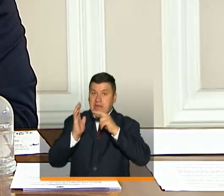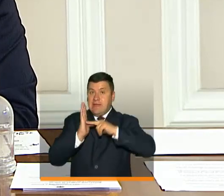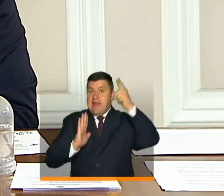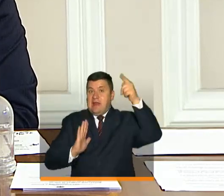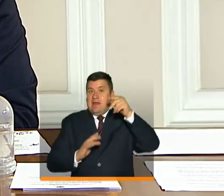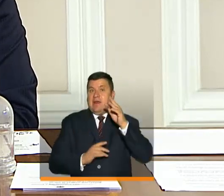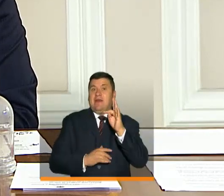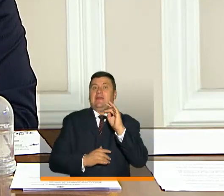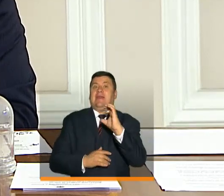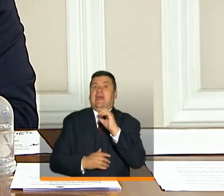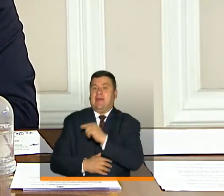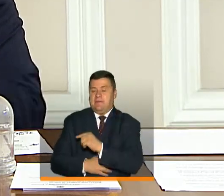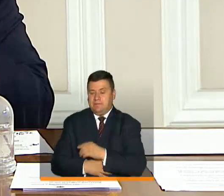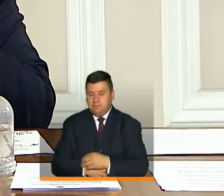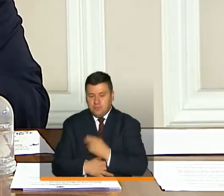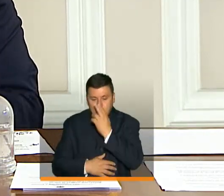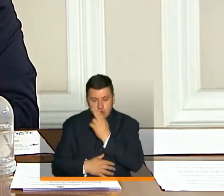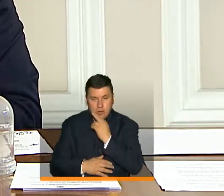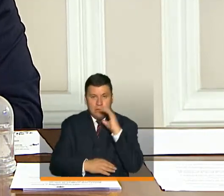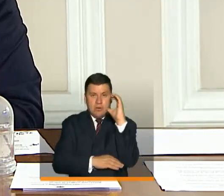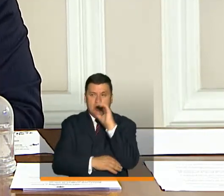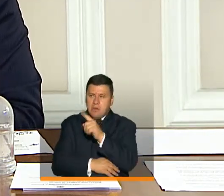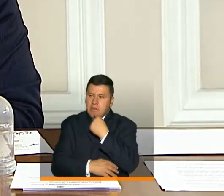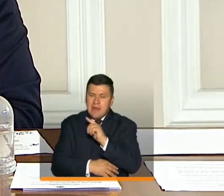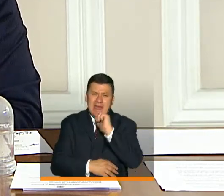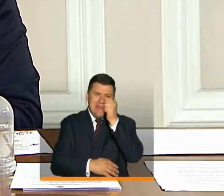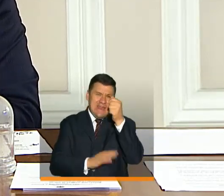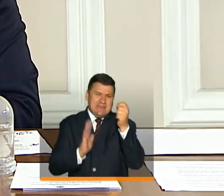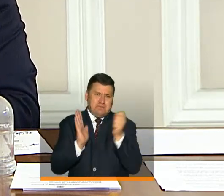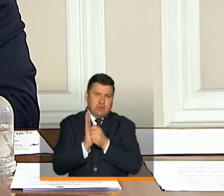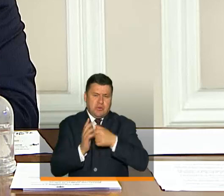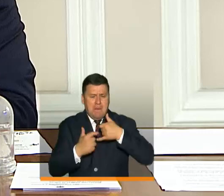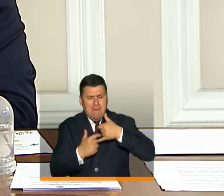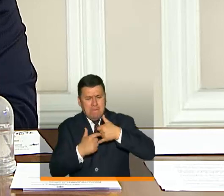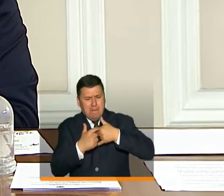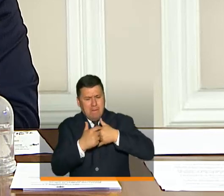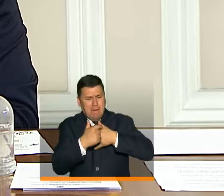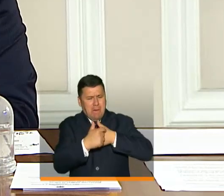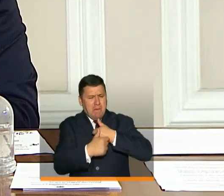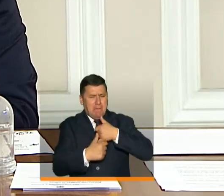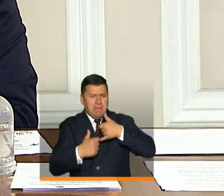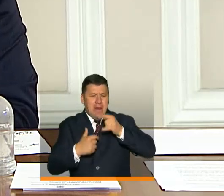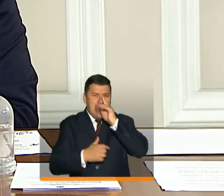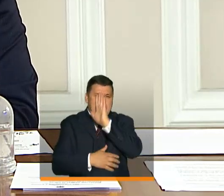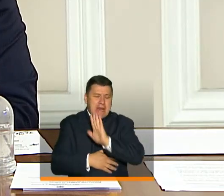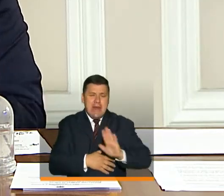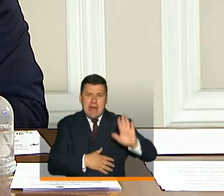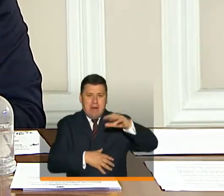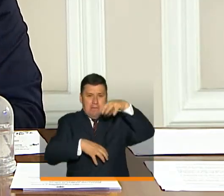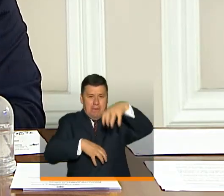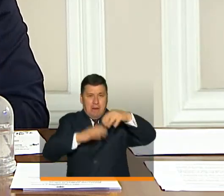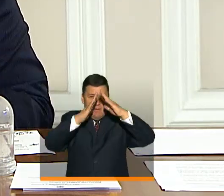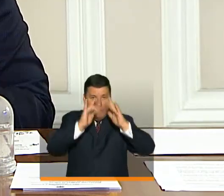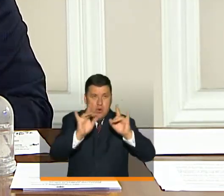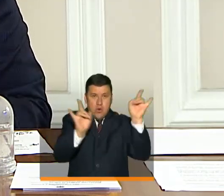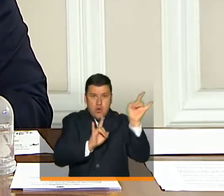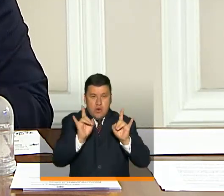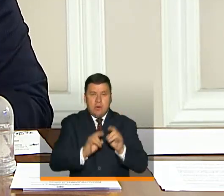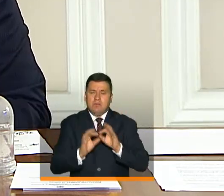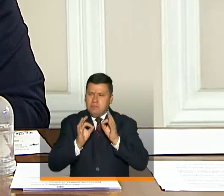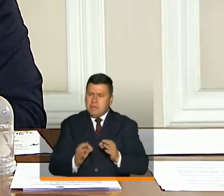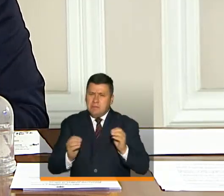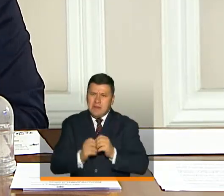en nuestro compromiso por Colombia. 10.000 puntos digitales en todo el territorio nacional. Segundo,